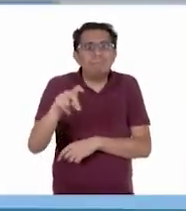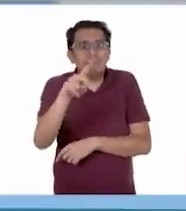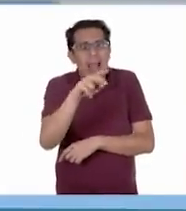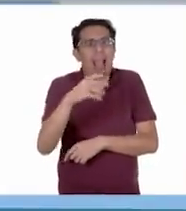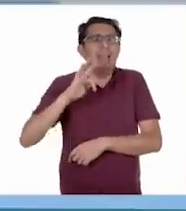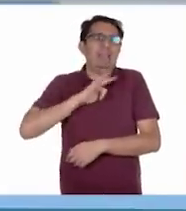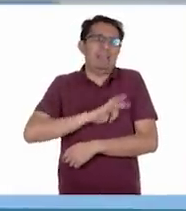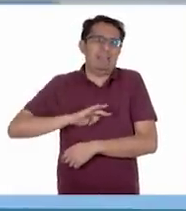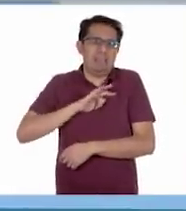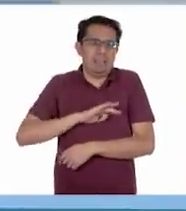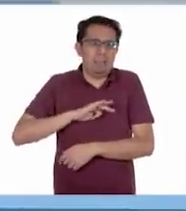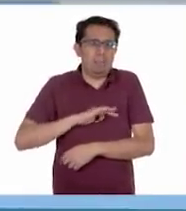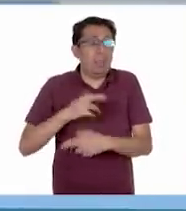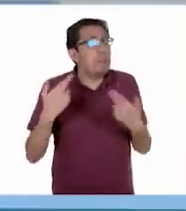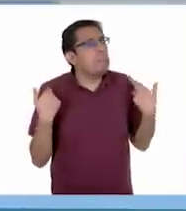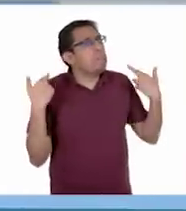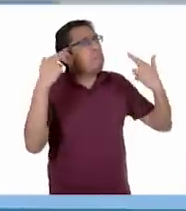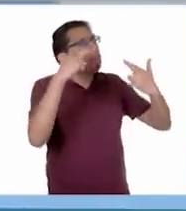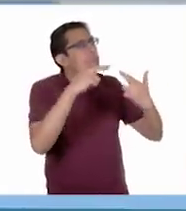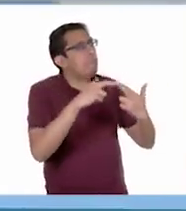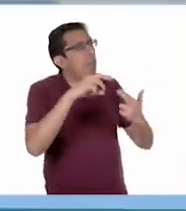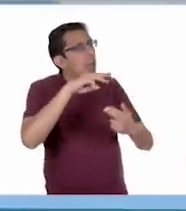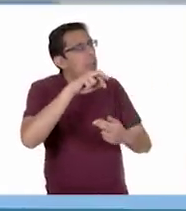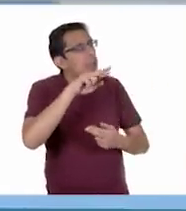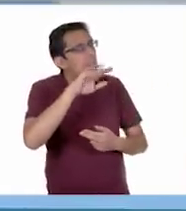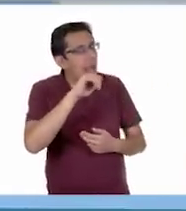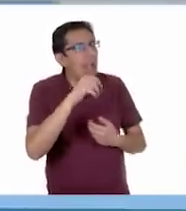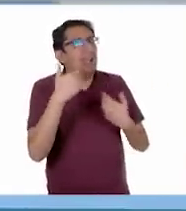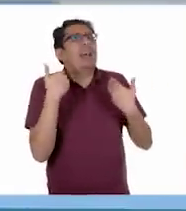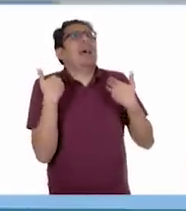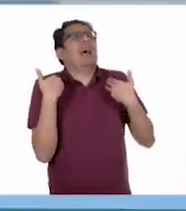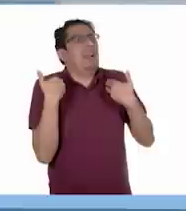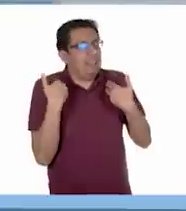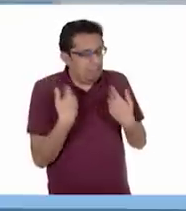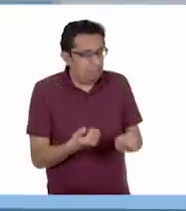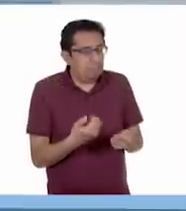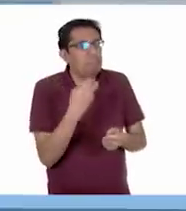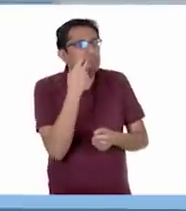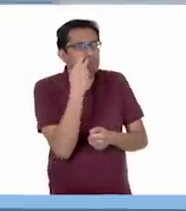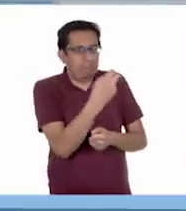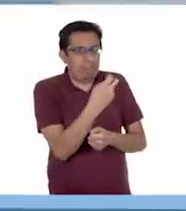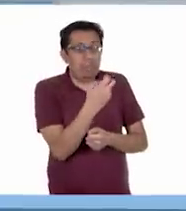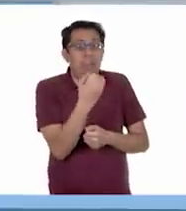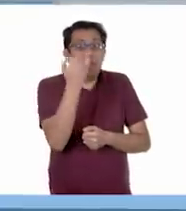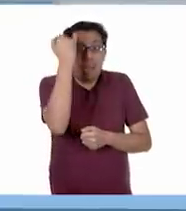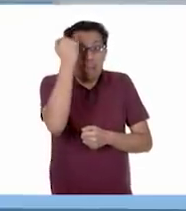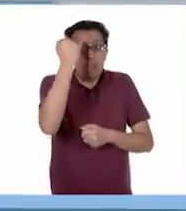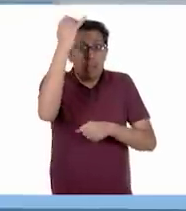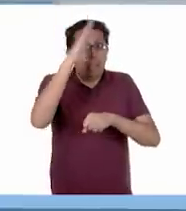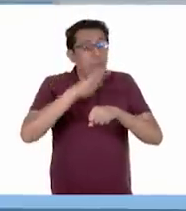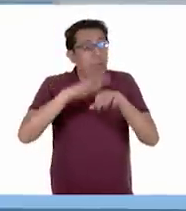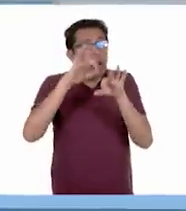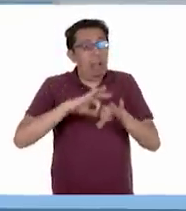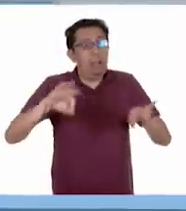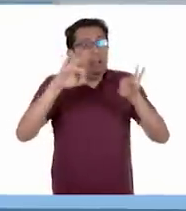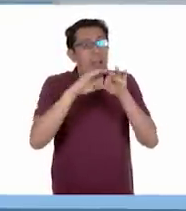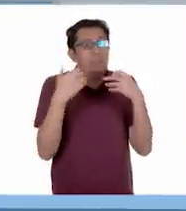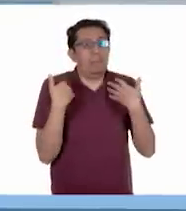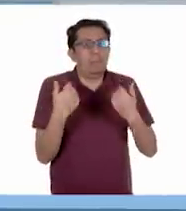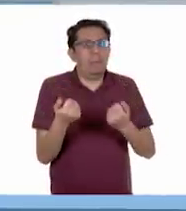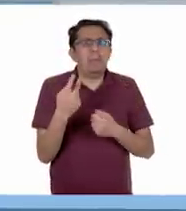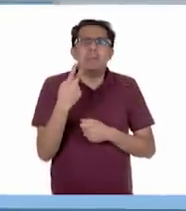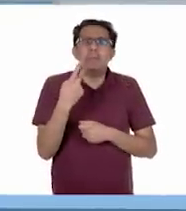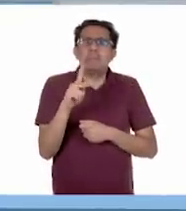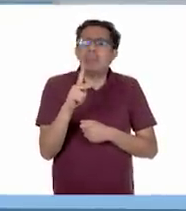Claro. Oye, maestra María, ya entendí que esa es la idea clave. Pero hay algo